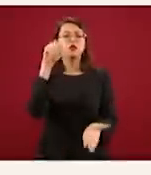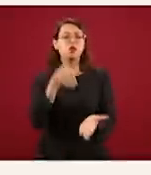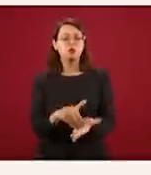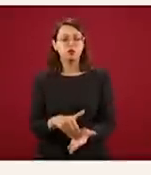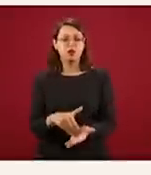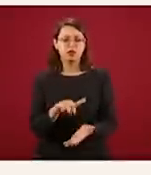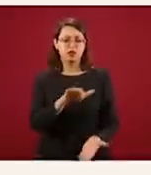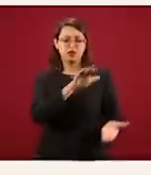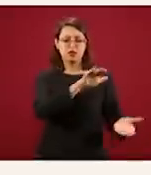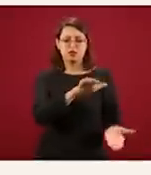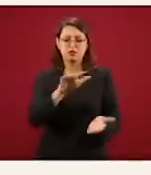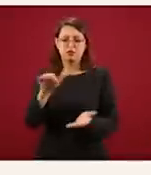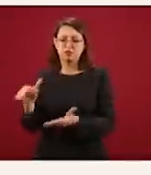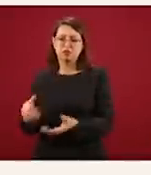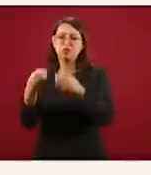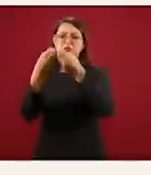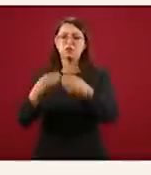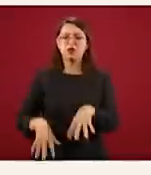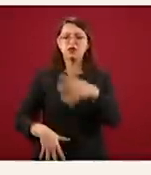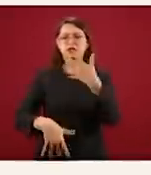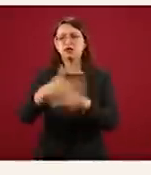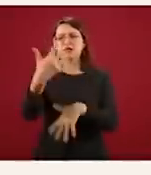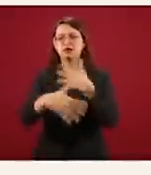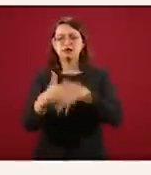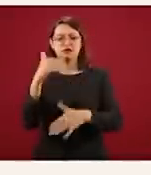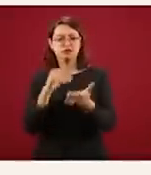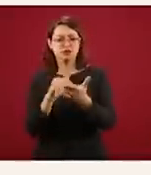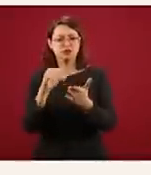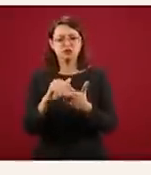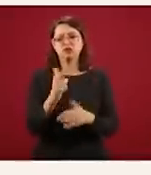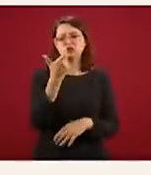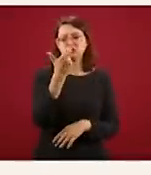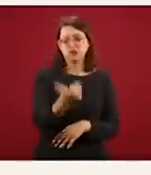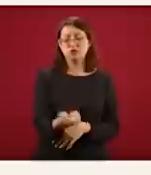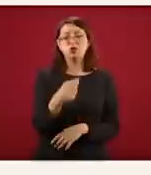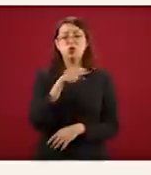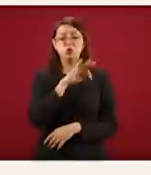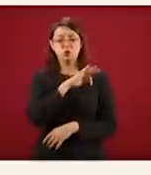a 15 millones de pesos. Aquí podemos observar en la gráfica,